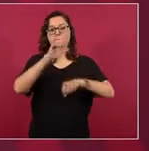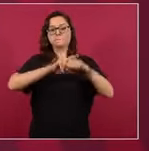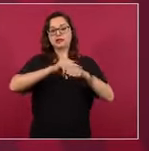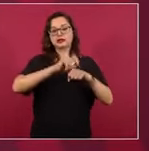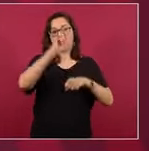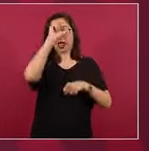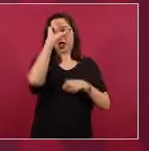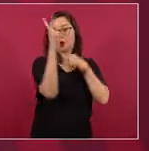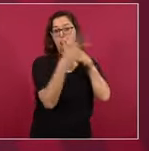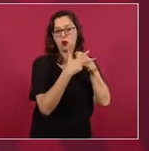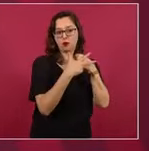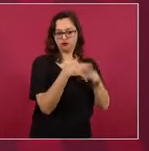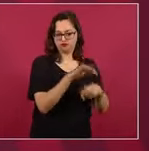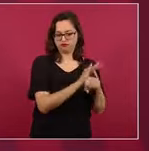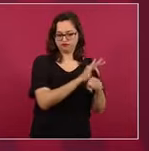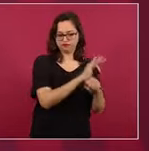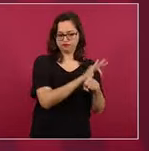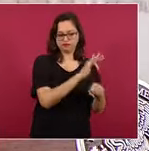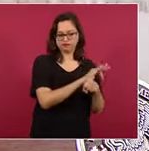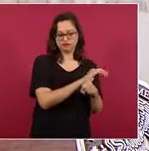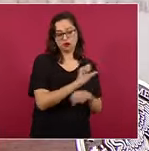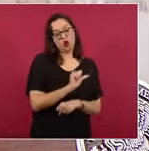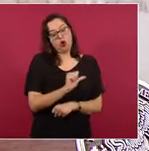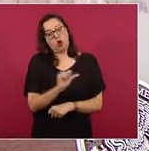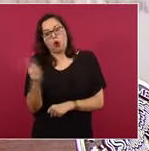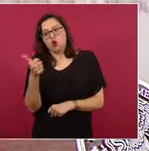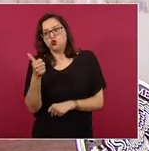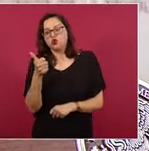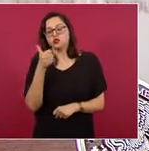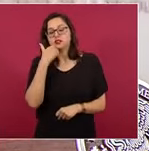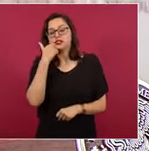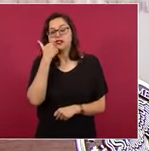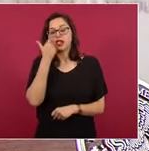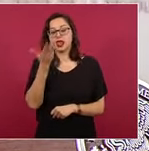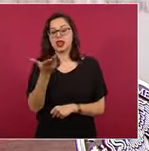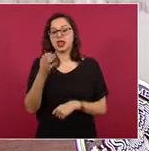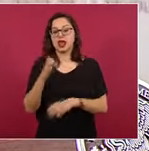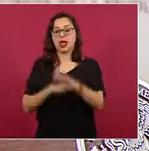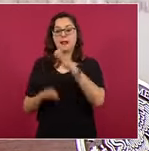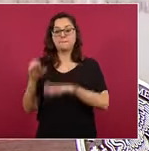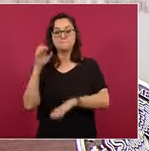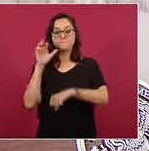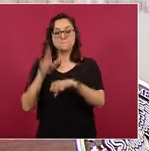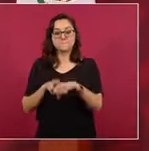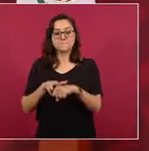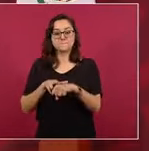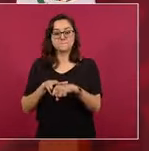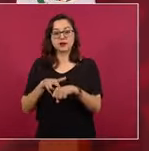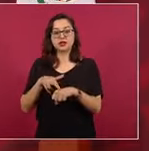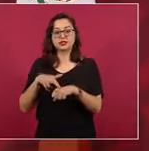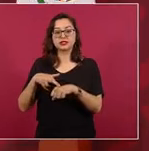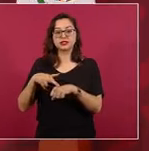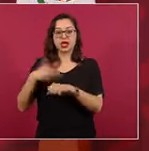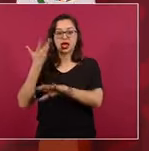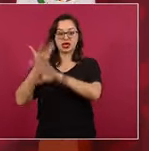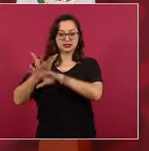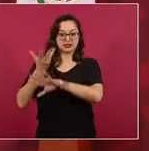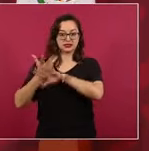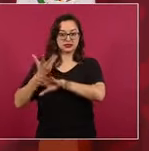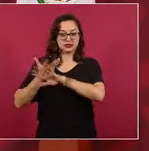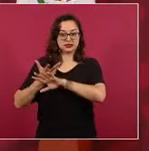por otro lado otros apoyaban a las empresas de América, en este